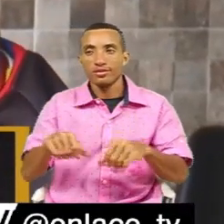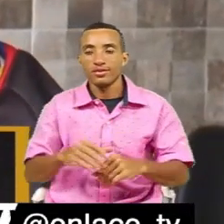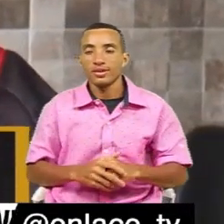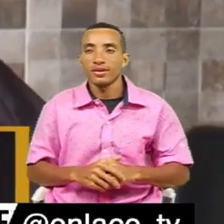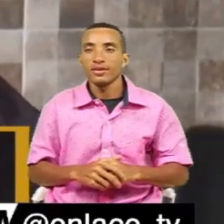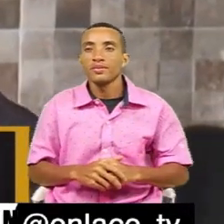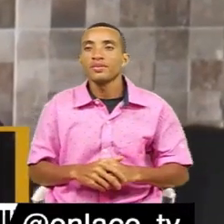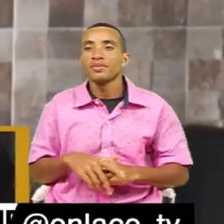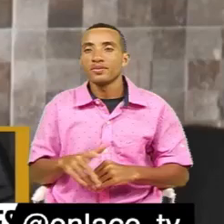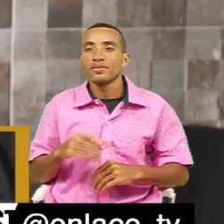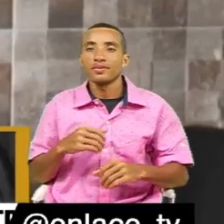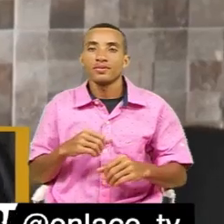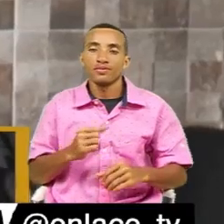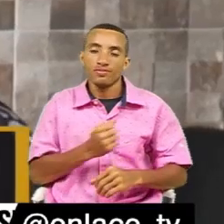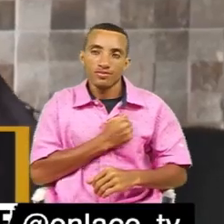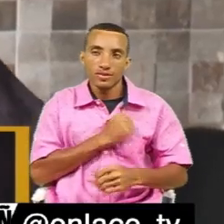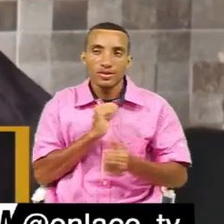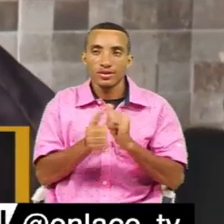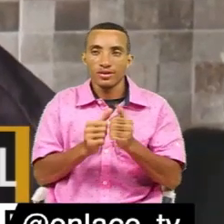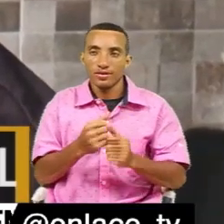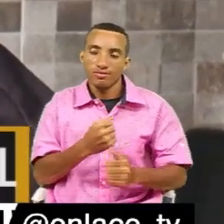por ese deporte que me gusta,